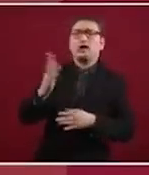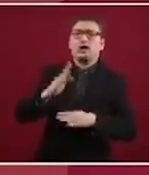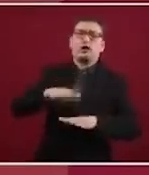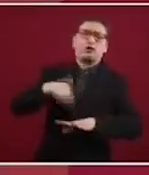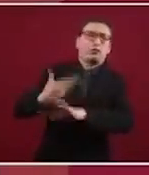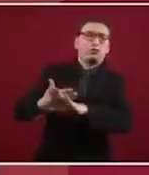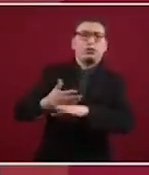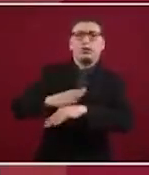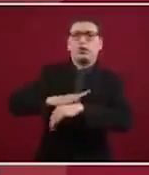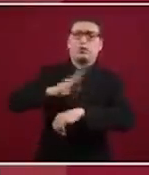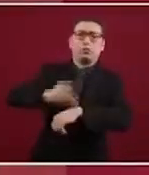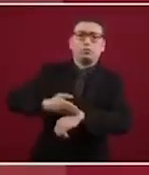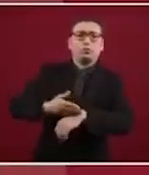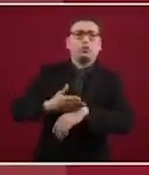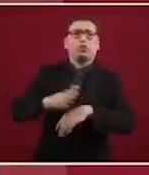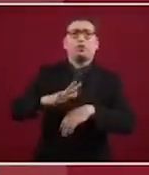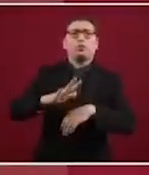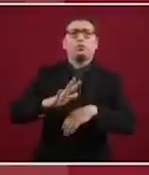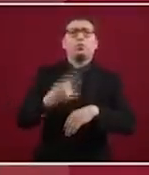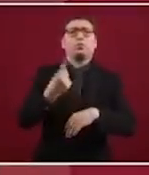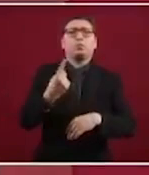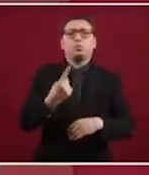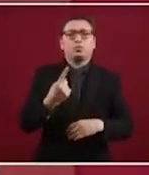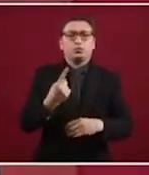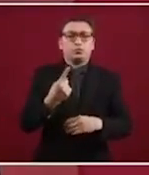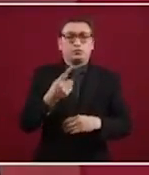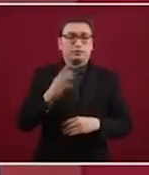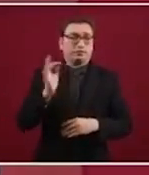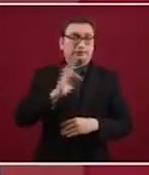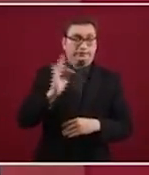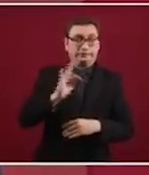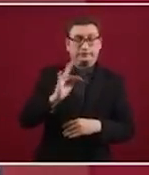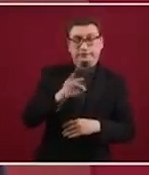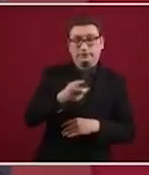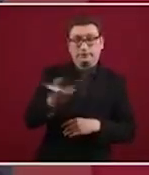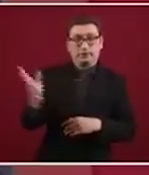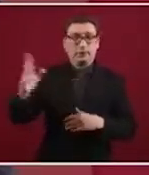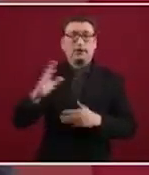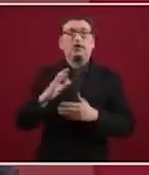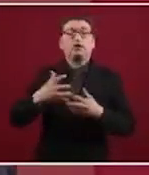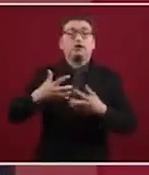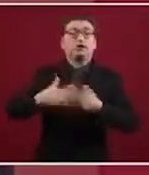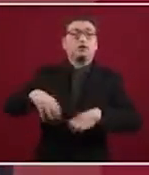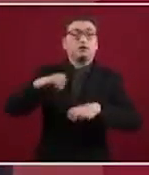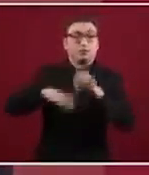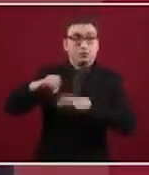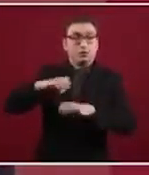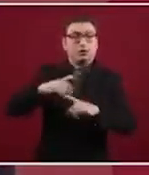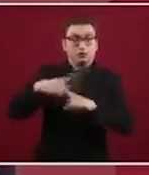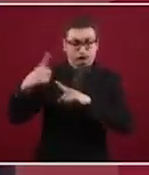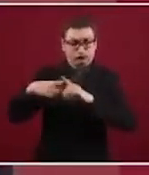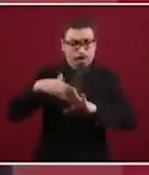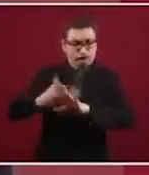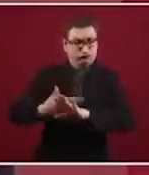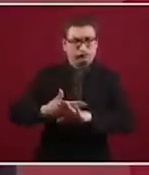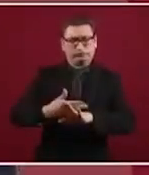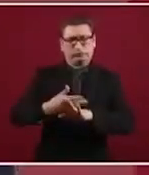o tomando represalias en contra de calificadoras.